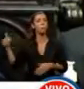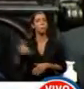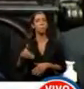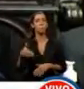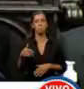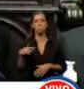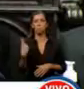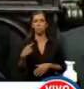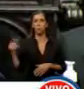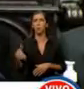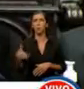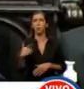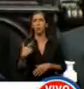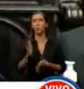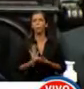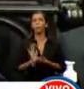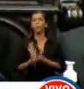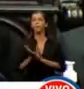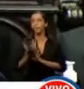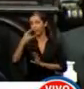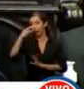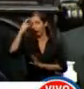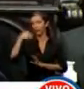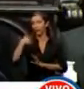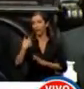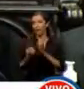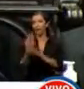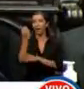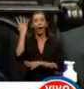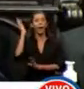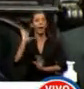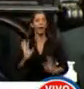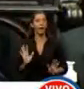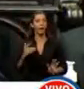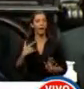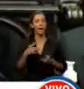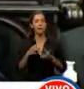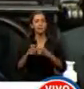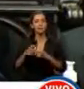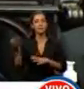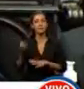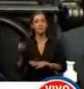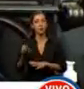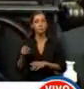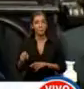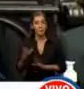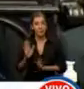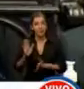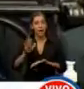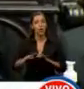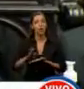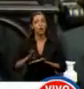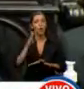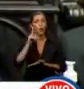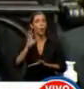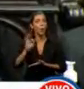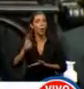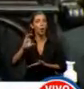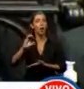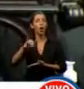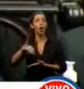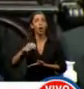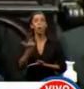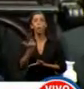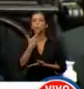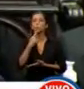inventábamos una sesión especial de biocombustible con el solo propósito de impedir el tratamiento